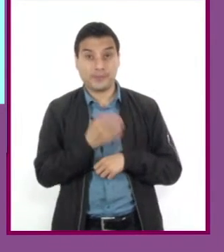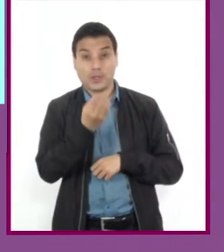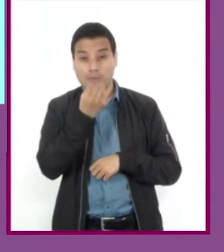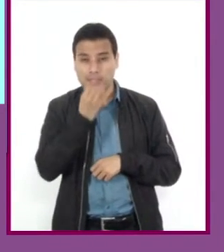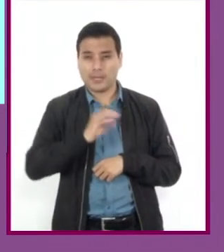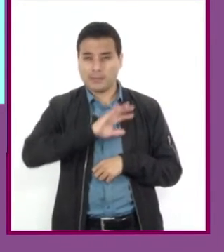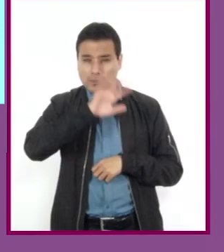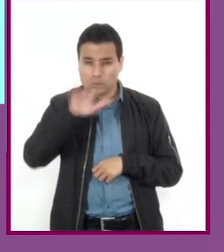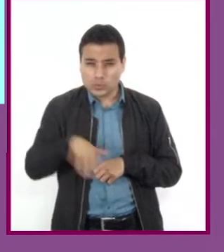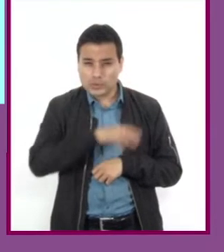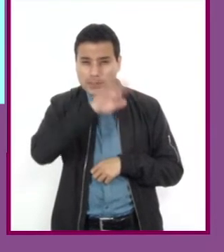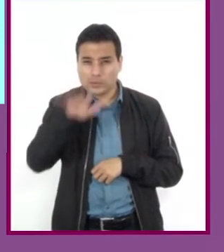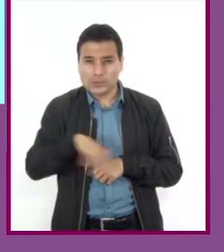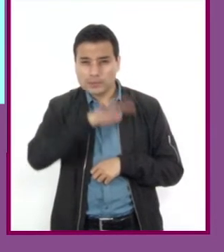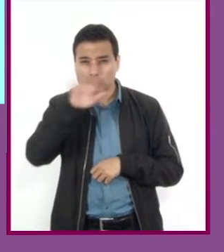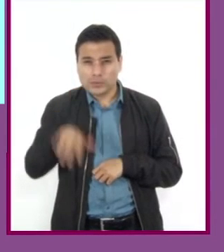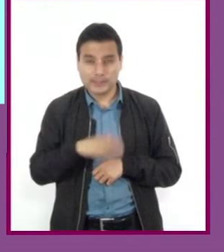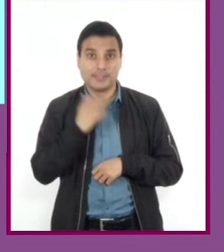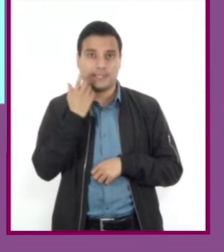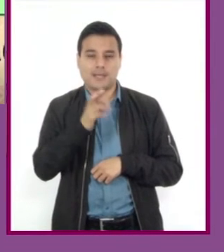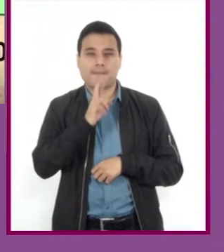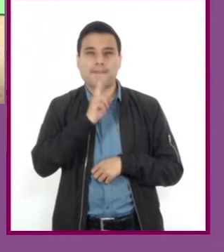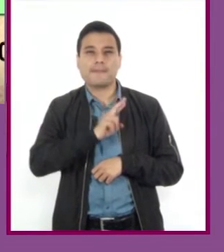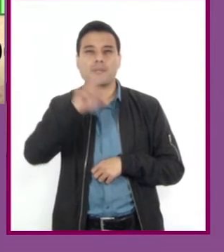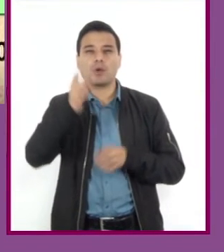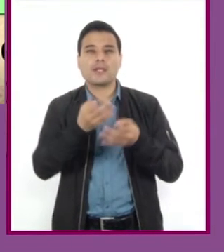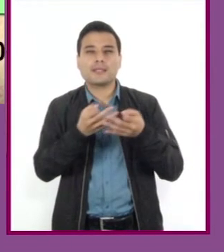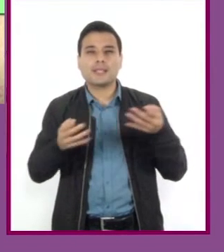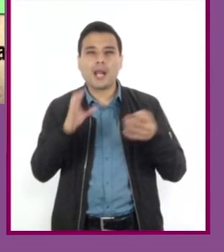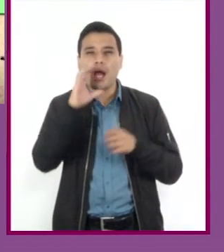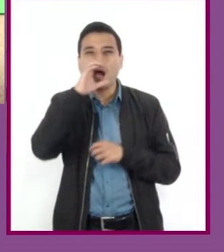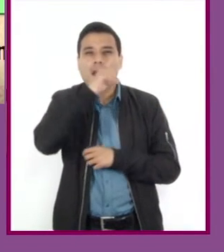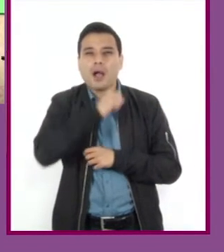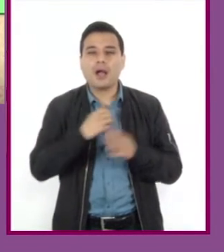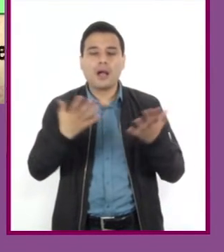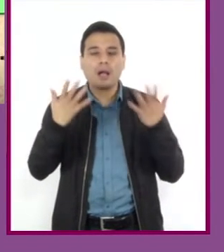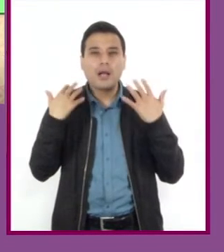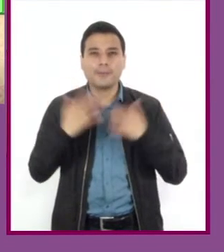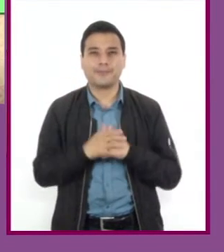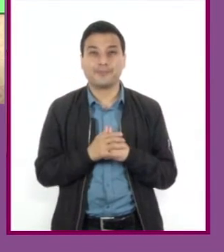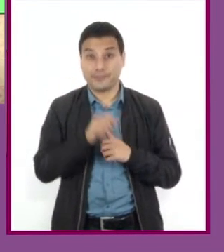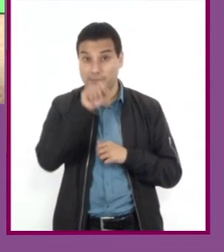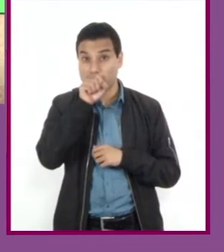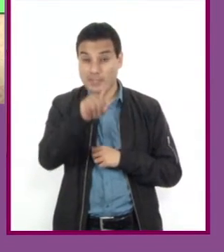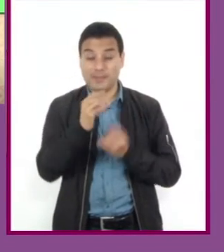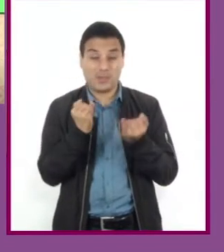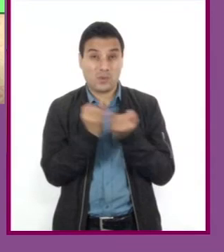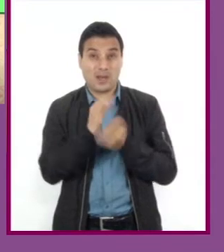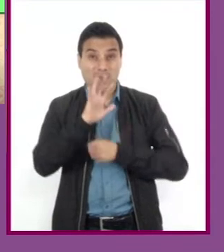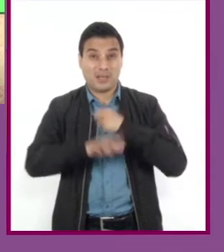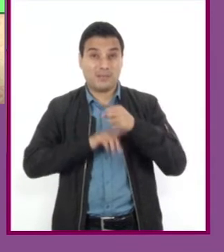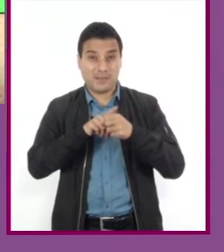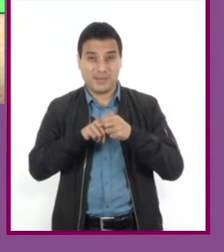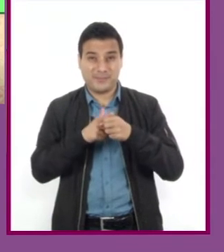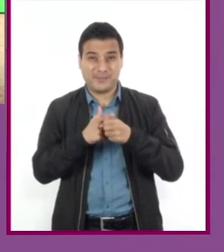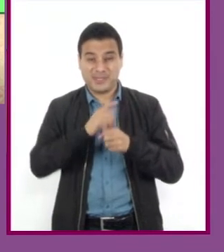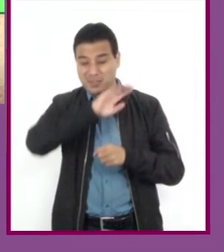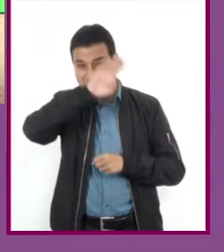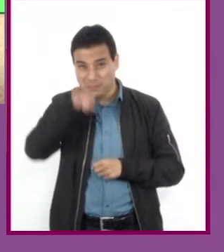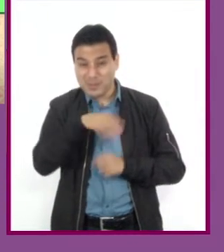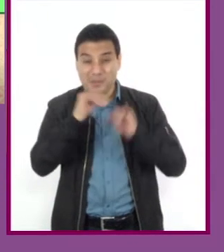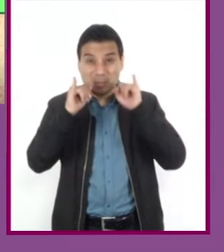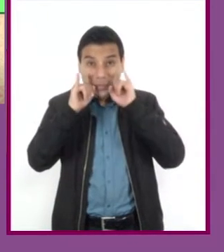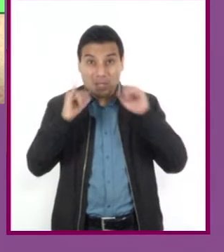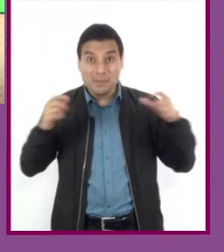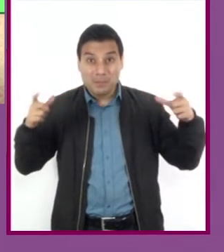los obligó a migrar a tierras más cálidas. Asimismo, la extinción de grandes animales como el mamut derivó en